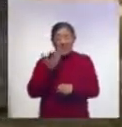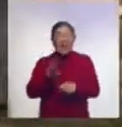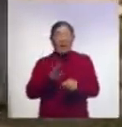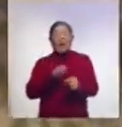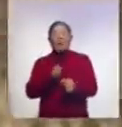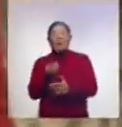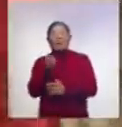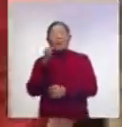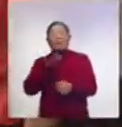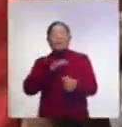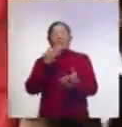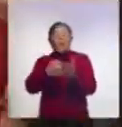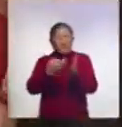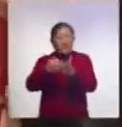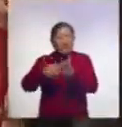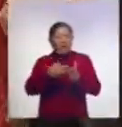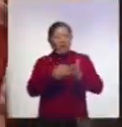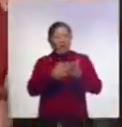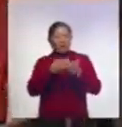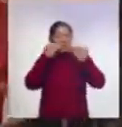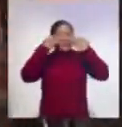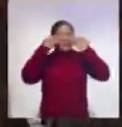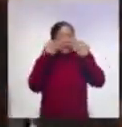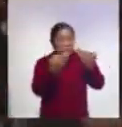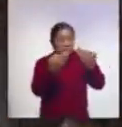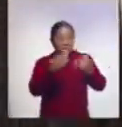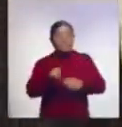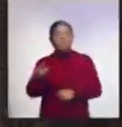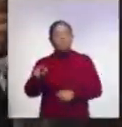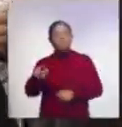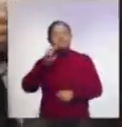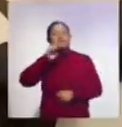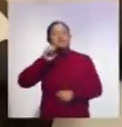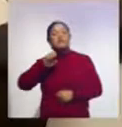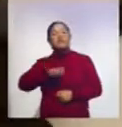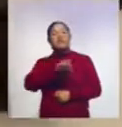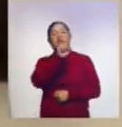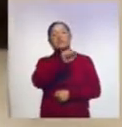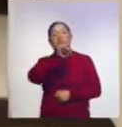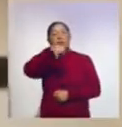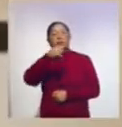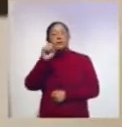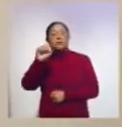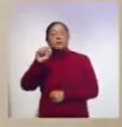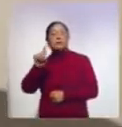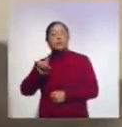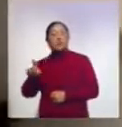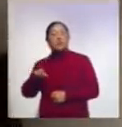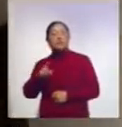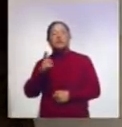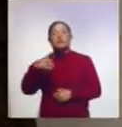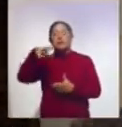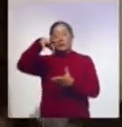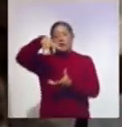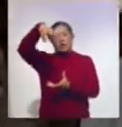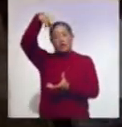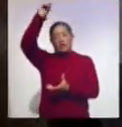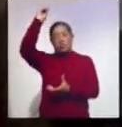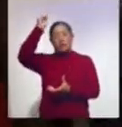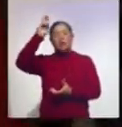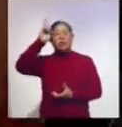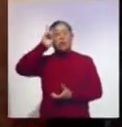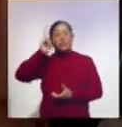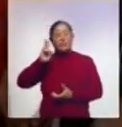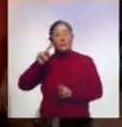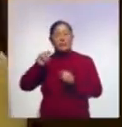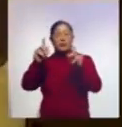Tras constatar los trabajos de restauración que aplicaron en la parroquia de San Jerónimo Zacualpan y en la torre exenta de la Catedral de Nuestra Señora de la Asunción en la